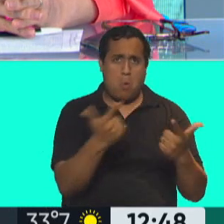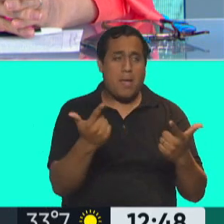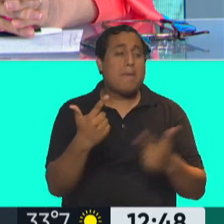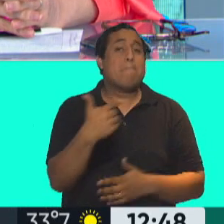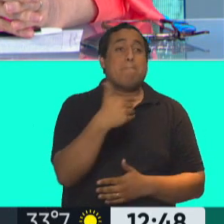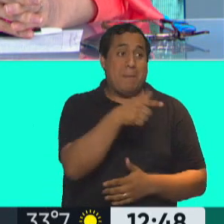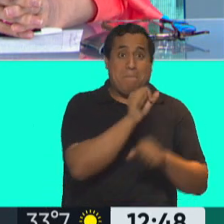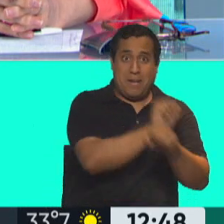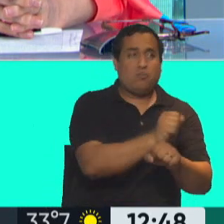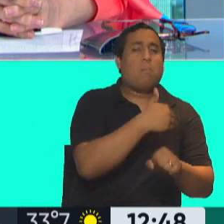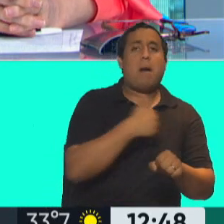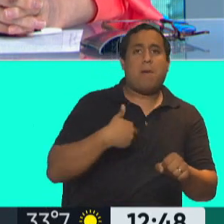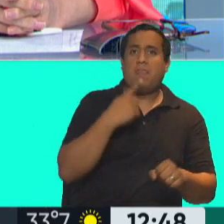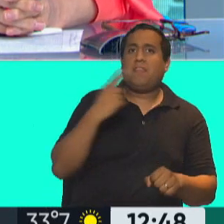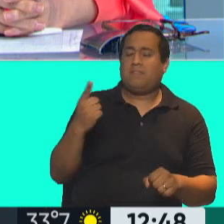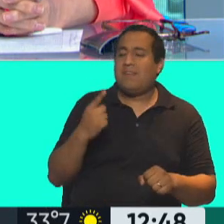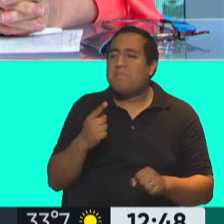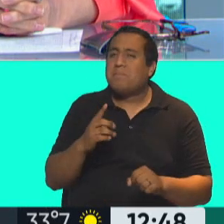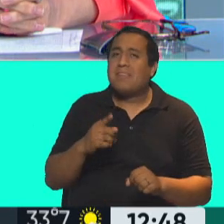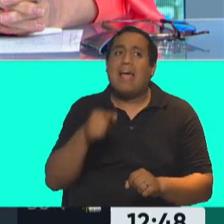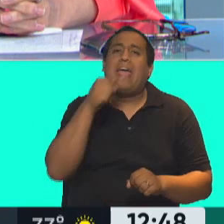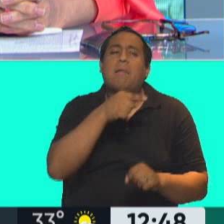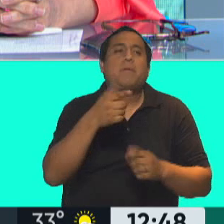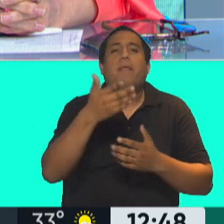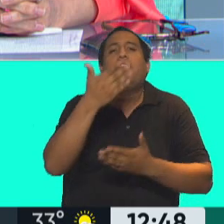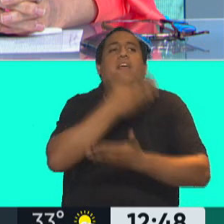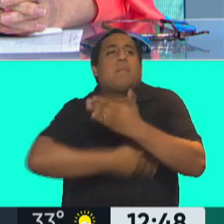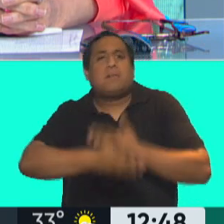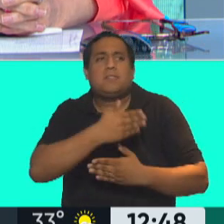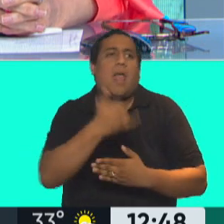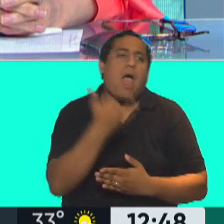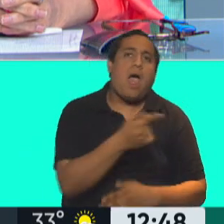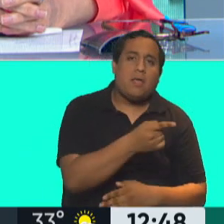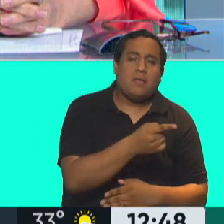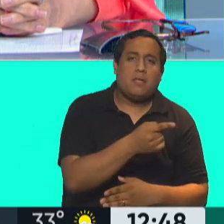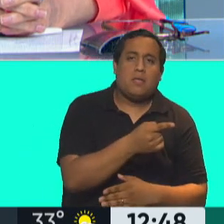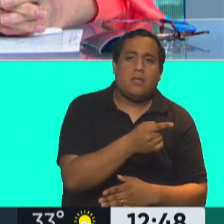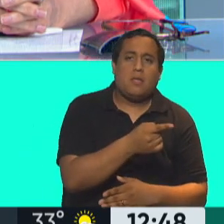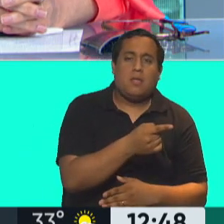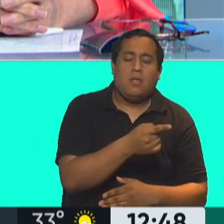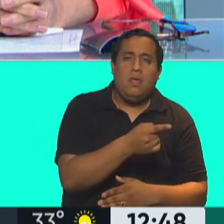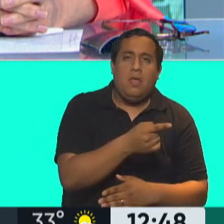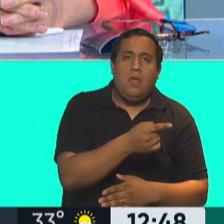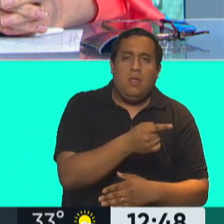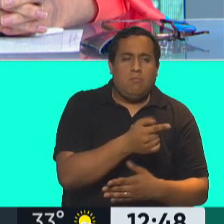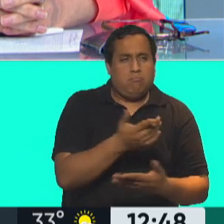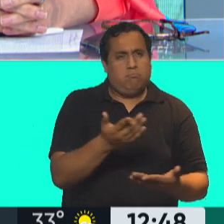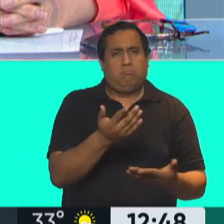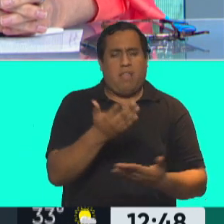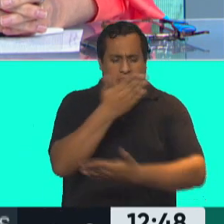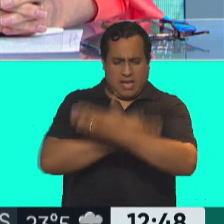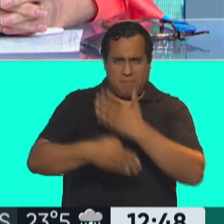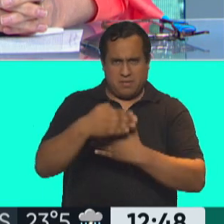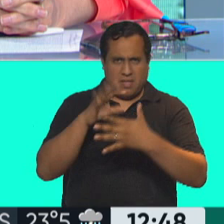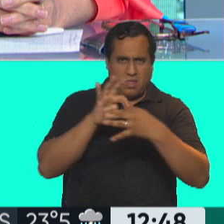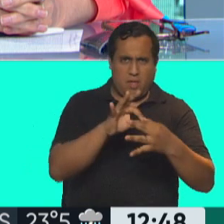lo lo detienen intenta decir que tienen cierta discapacidad y acá lo lamentable también es relacionar la discapacidad con